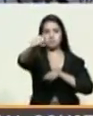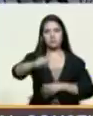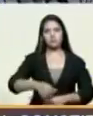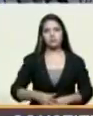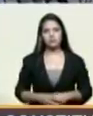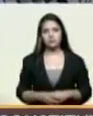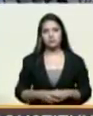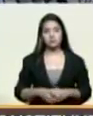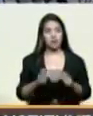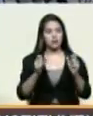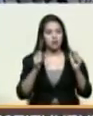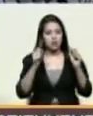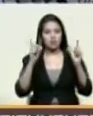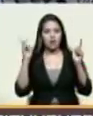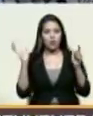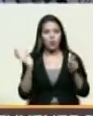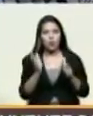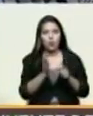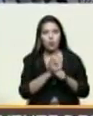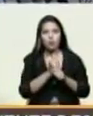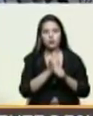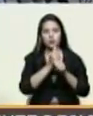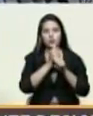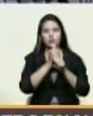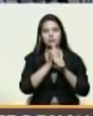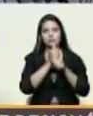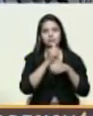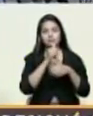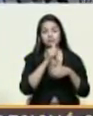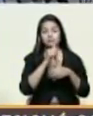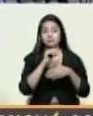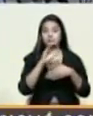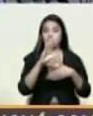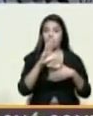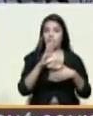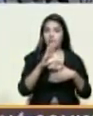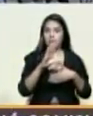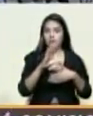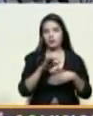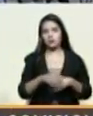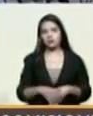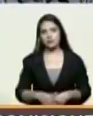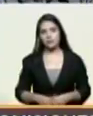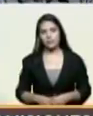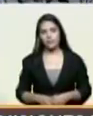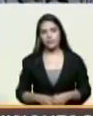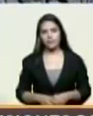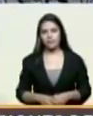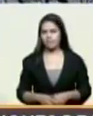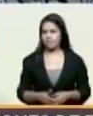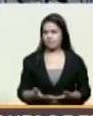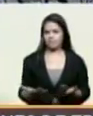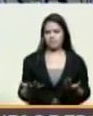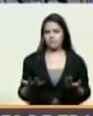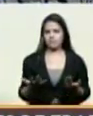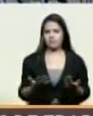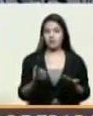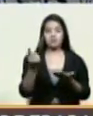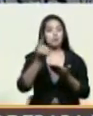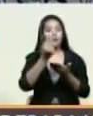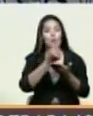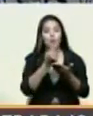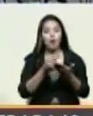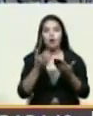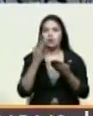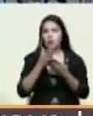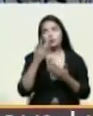el descubridor. El descubridor Cristóbal Colón. No nos ponían a nosotros a dibujar en los